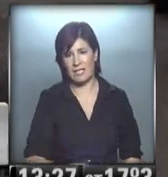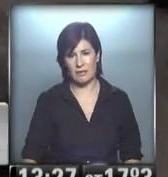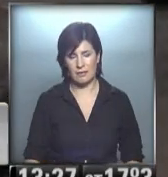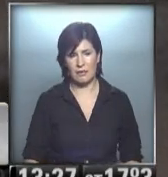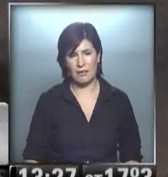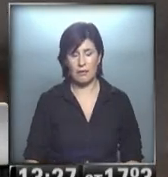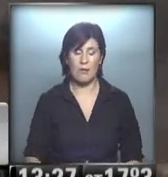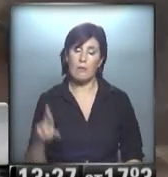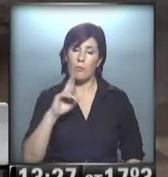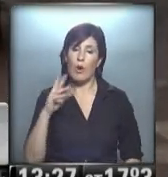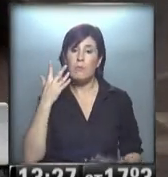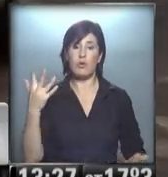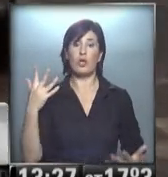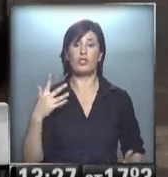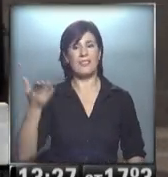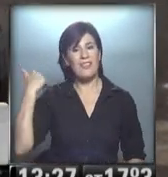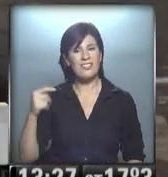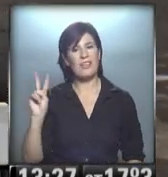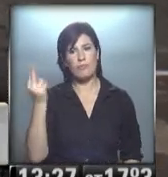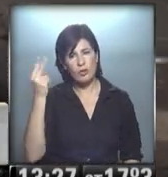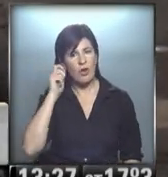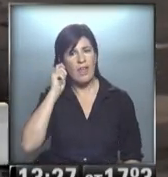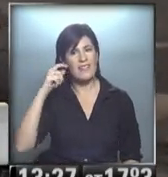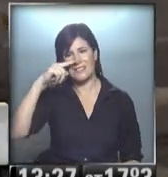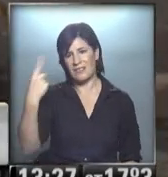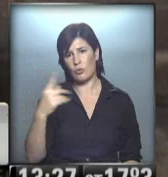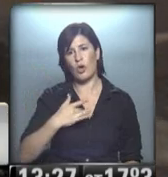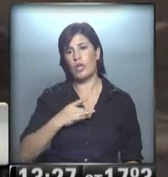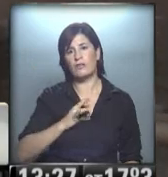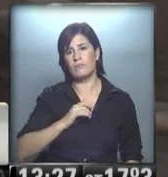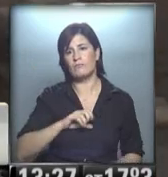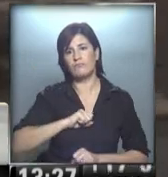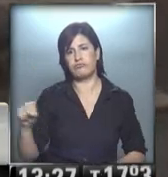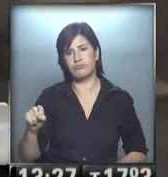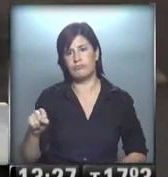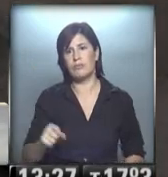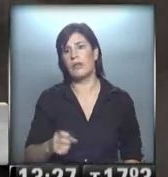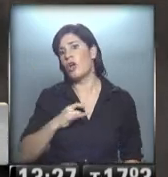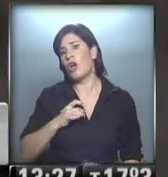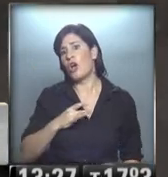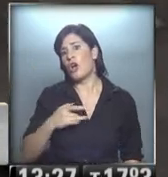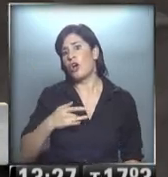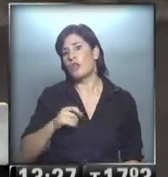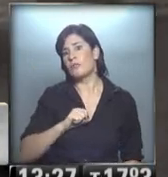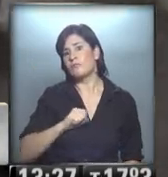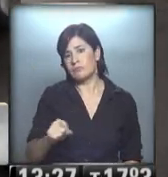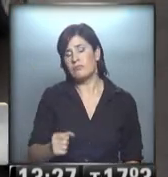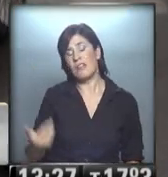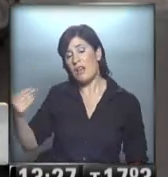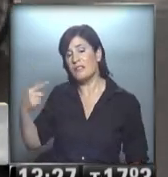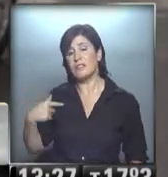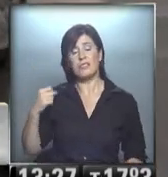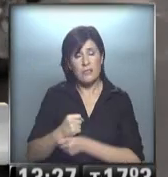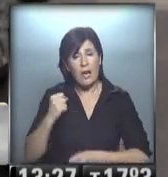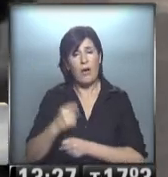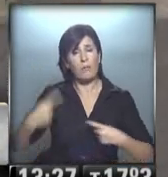murió ayer a los 71 años en su casa de un ataque cardíaco. Hay que decir que corazón fue lo que le puso Norma a cada una de